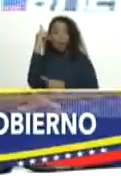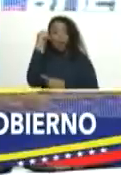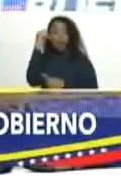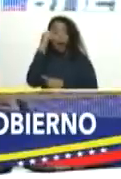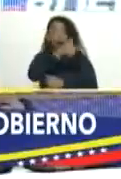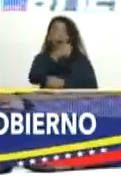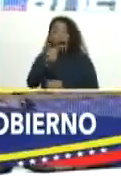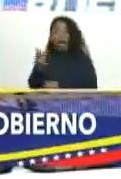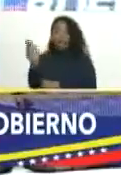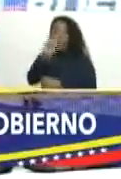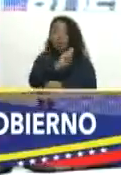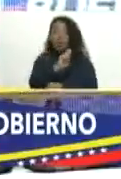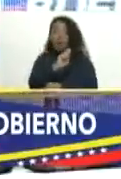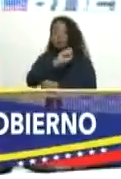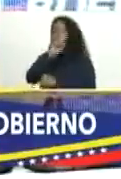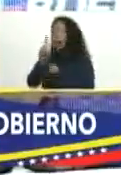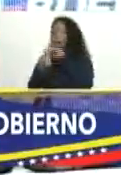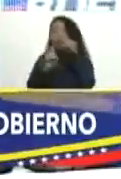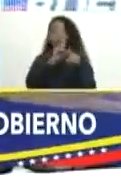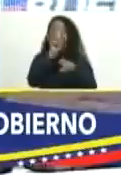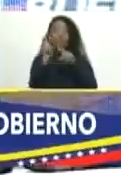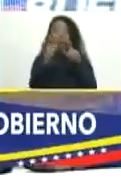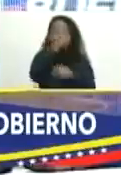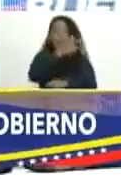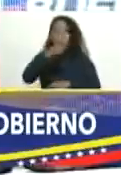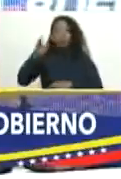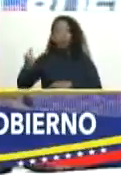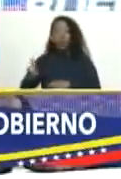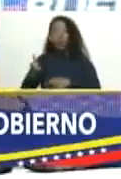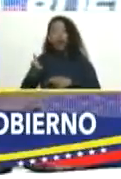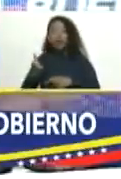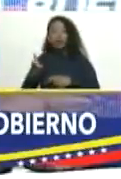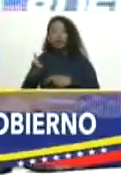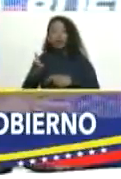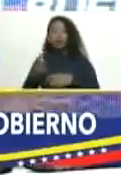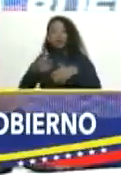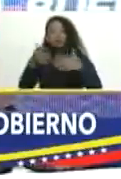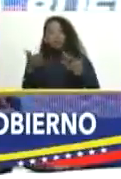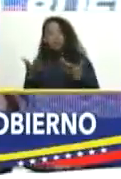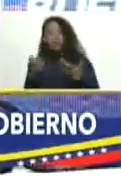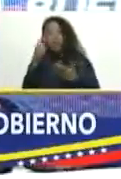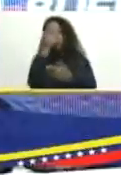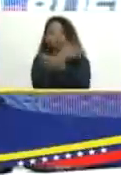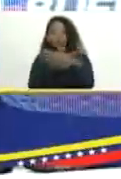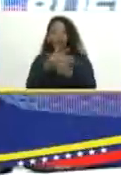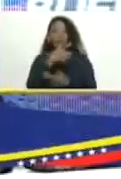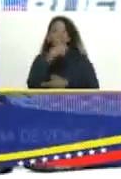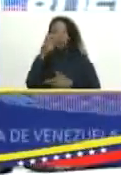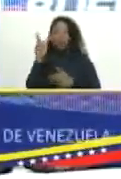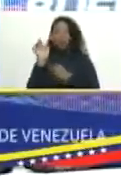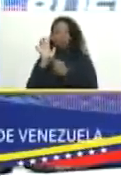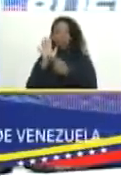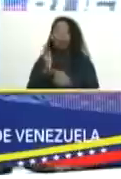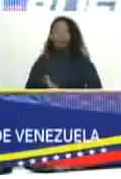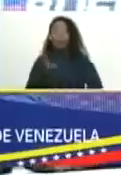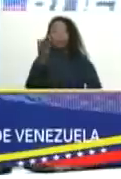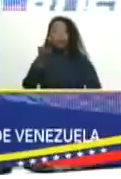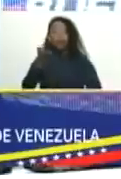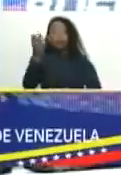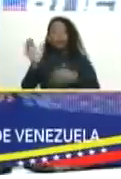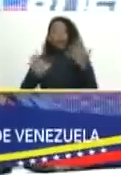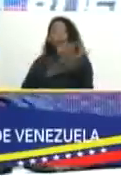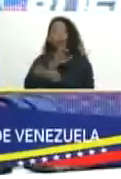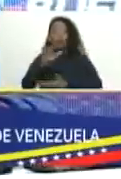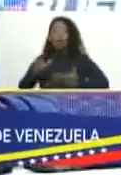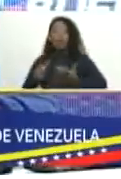a los ciudadanos, la han respondido siempre más de 1 millón de ciudadanos, lo cual quiere decir que es una muestra significativa de los problemas